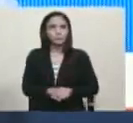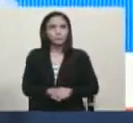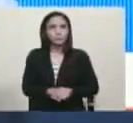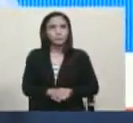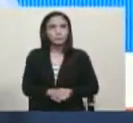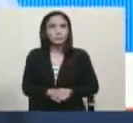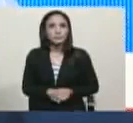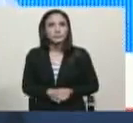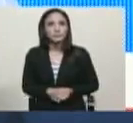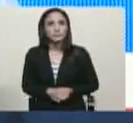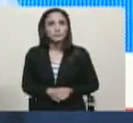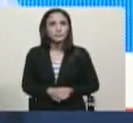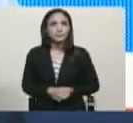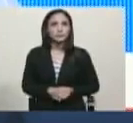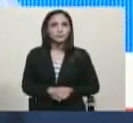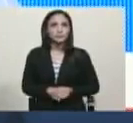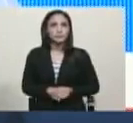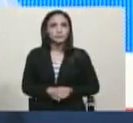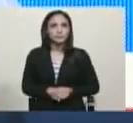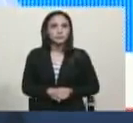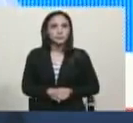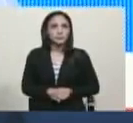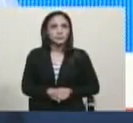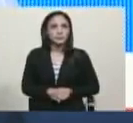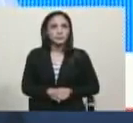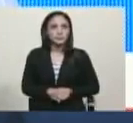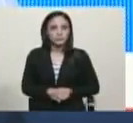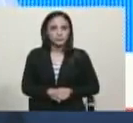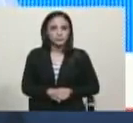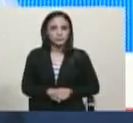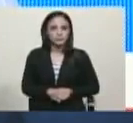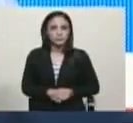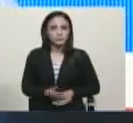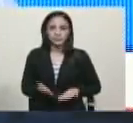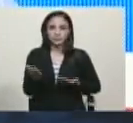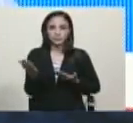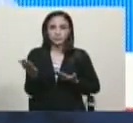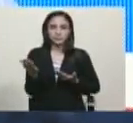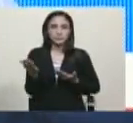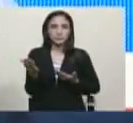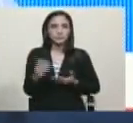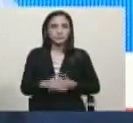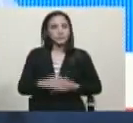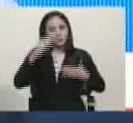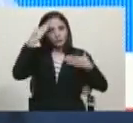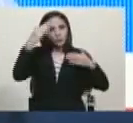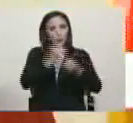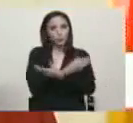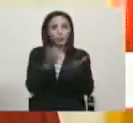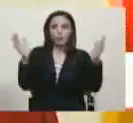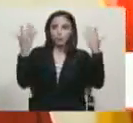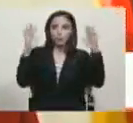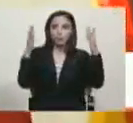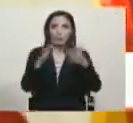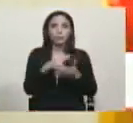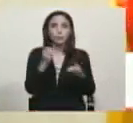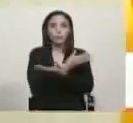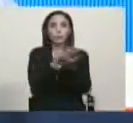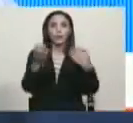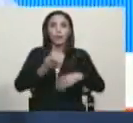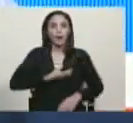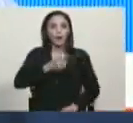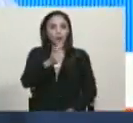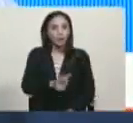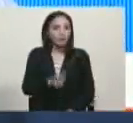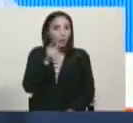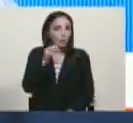Almirante Padilla, Henry Barrueto de Simón Bolívar, mi saludo, un aplauso para los alcaldes, las